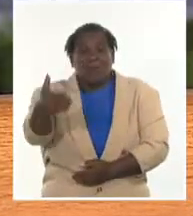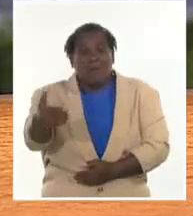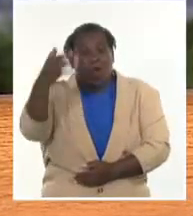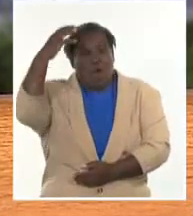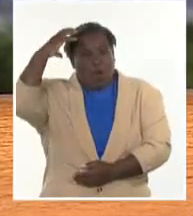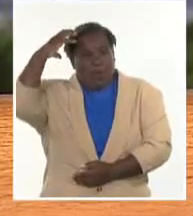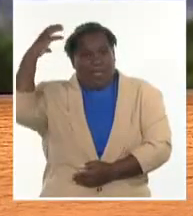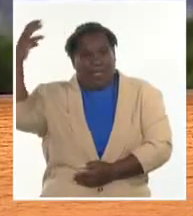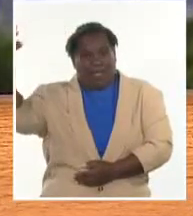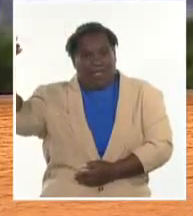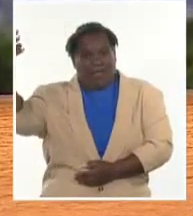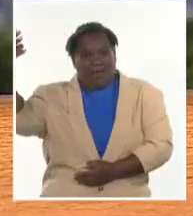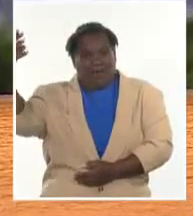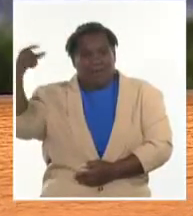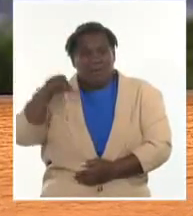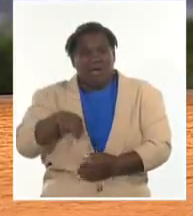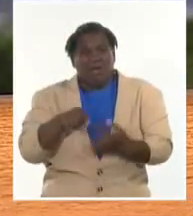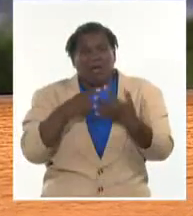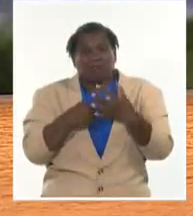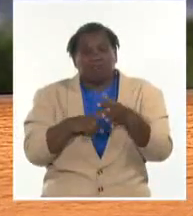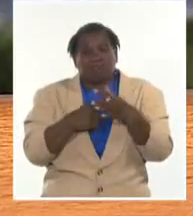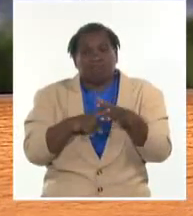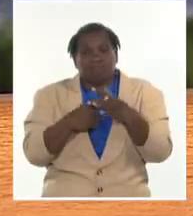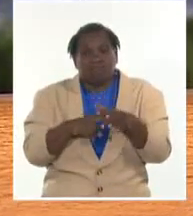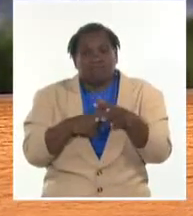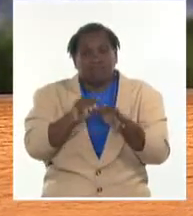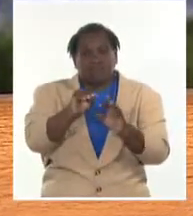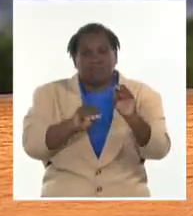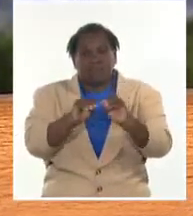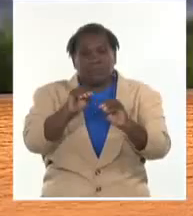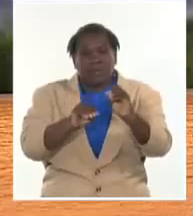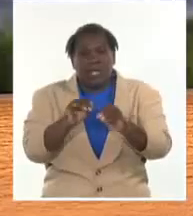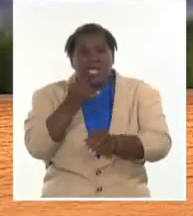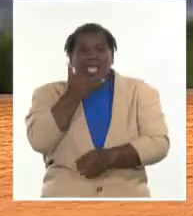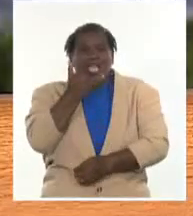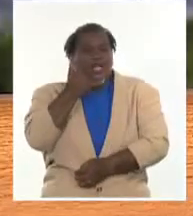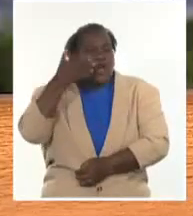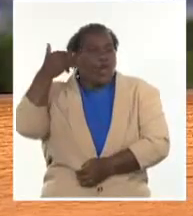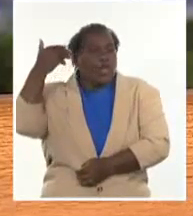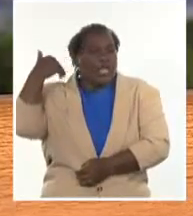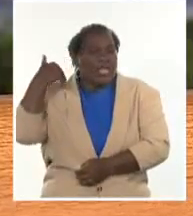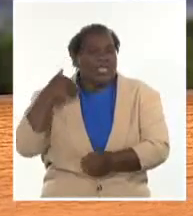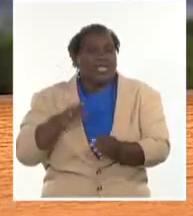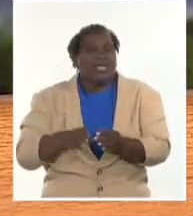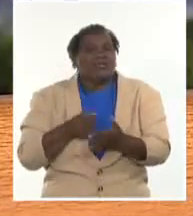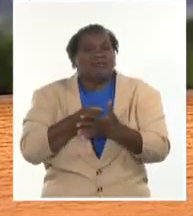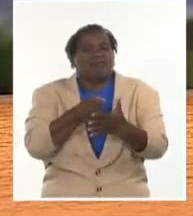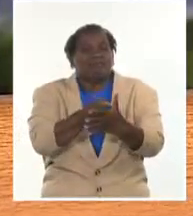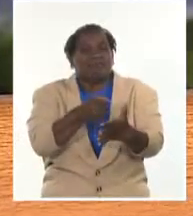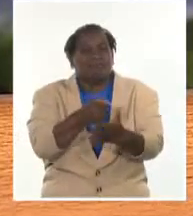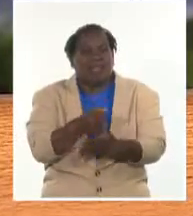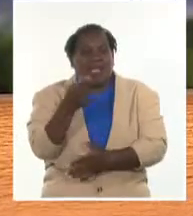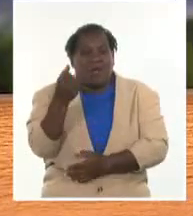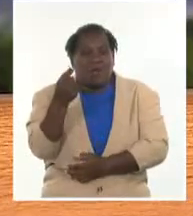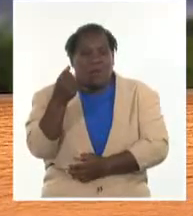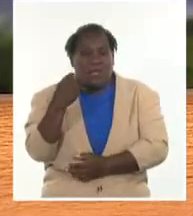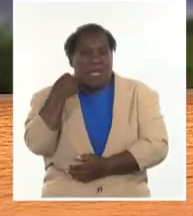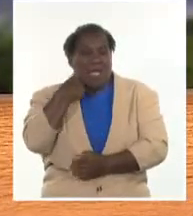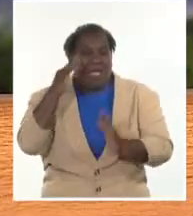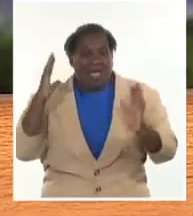gobierno para corregir distorsiones y reimpulsar la economía en el año